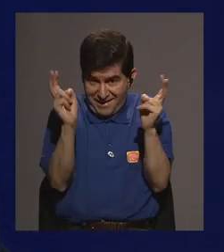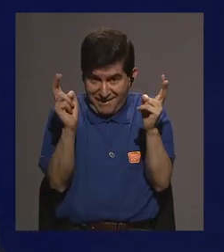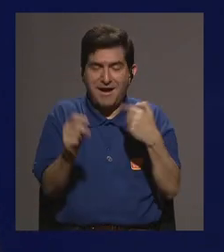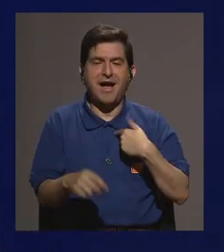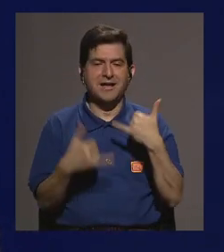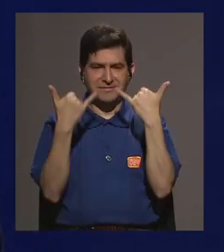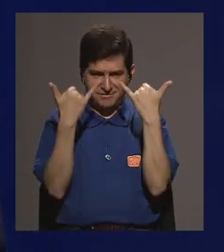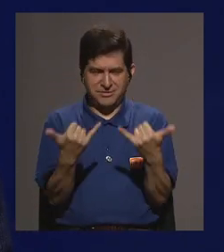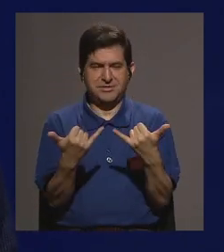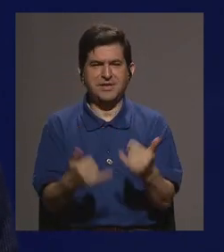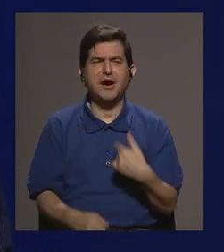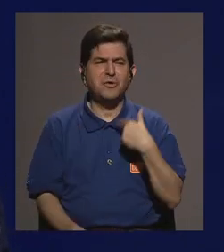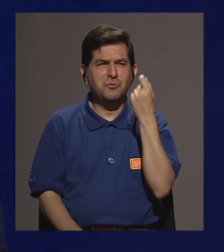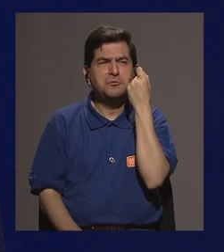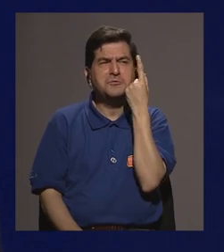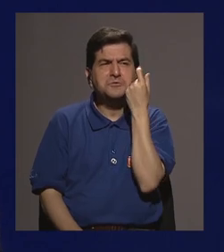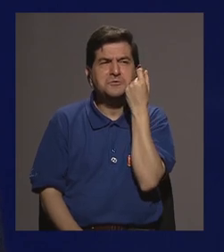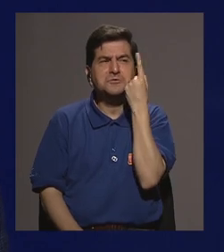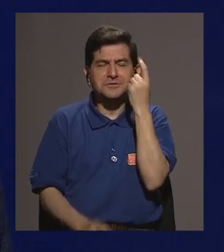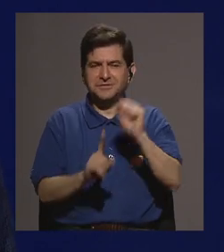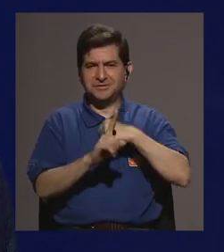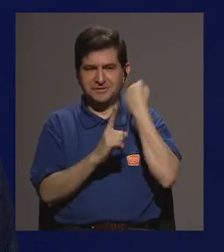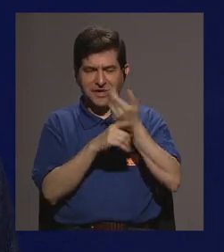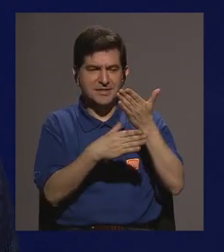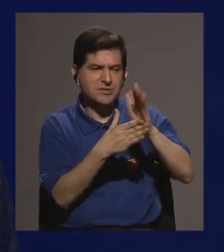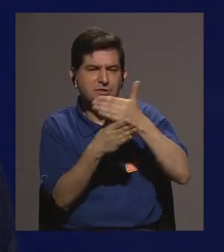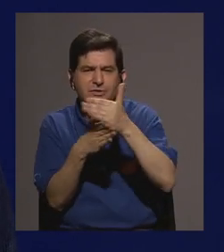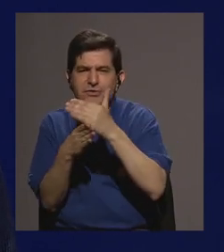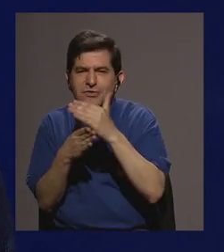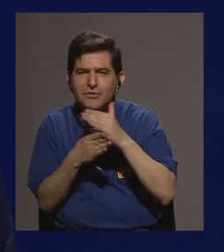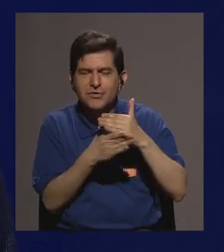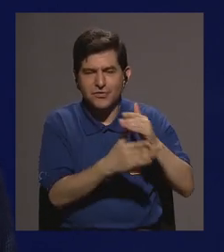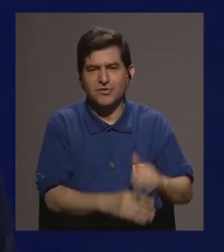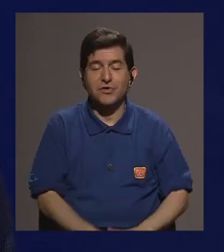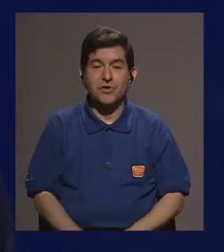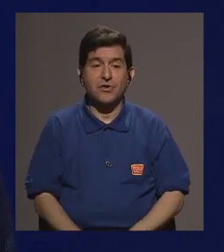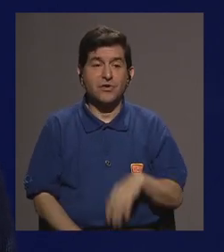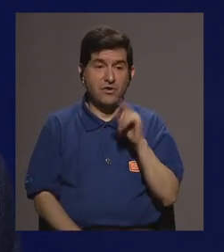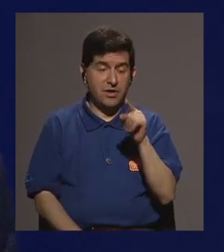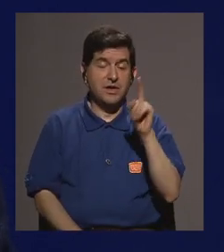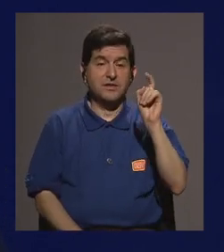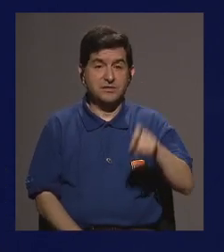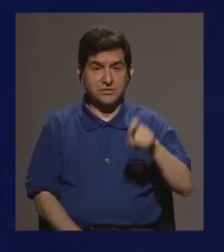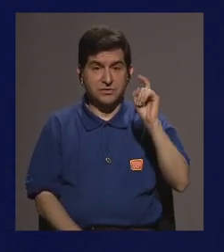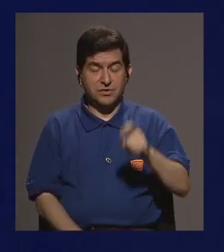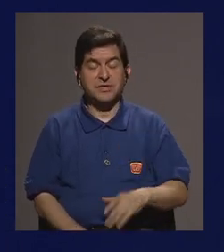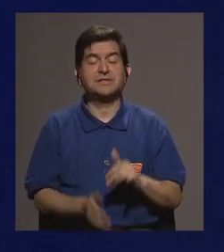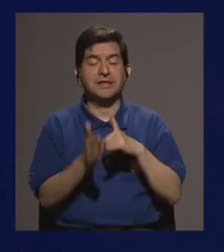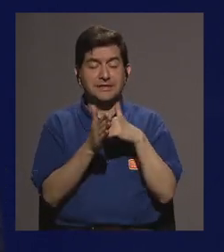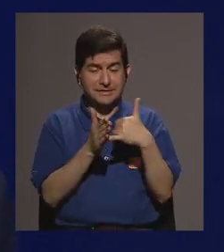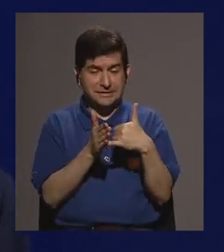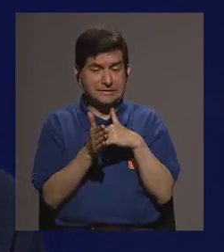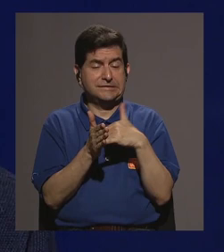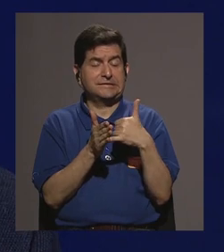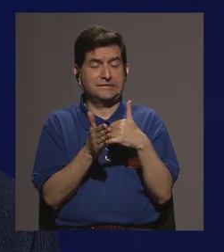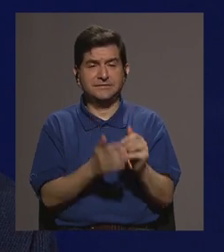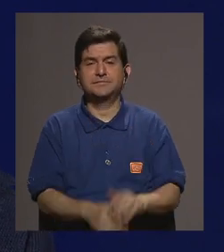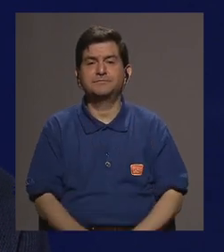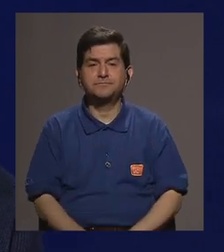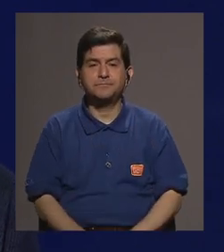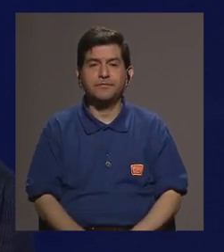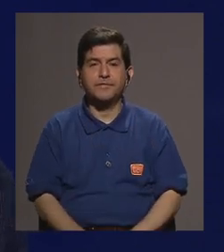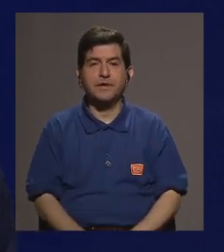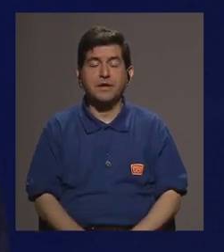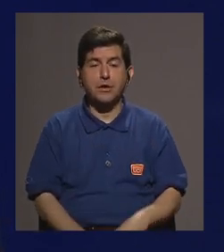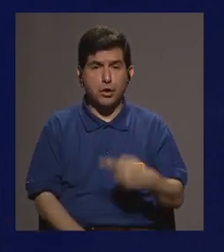uno entonces una silla como que ya entendió cómo es el asunto de la distribución y hay que tomarlo con mucha delicadeza en